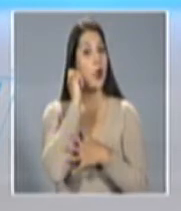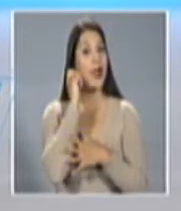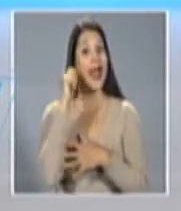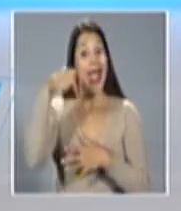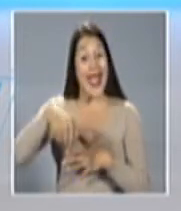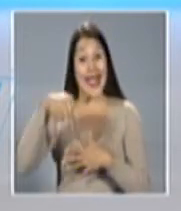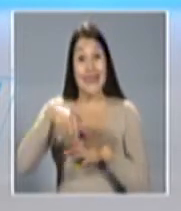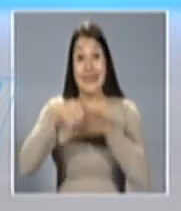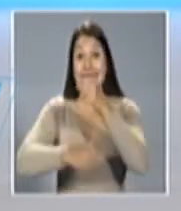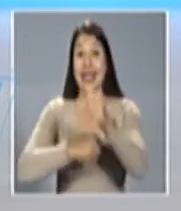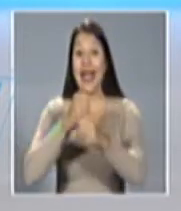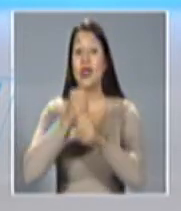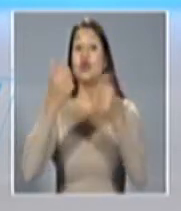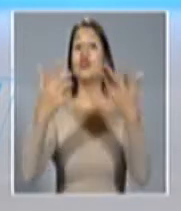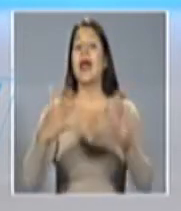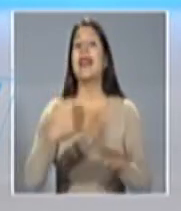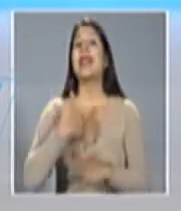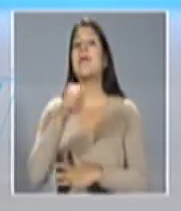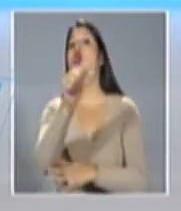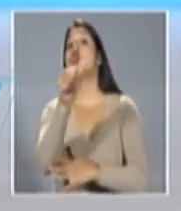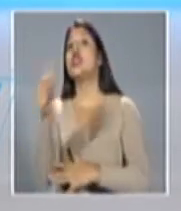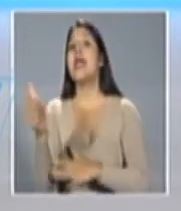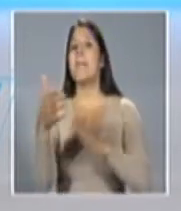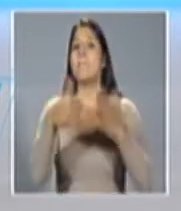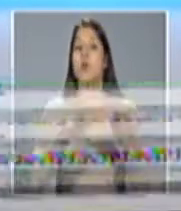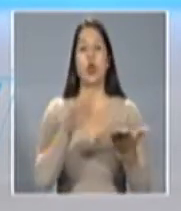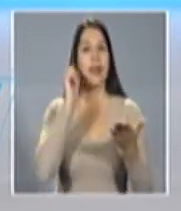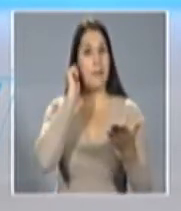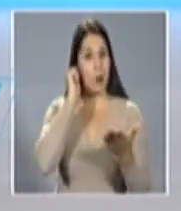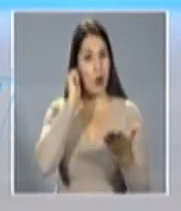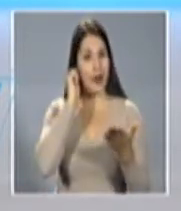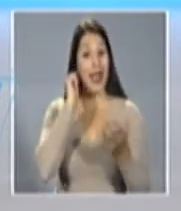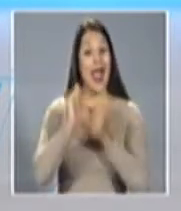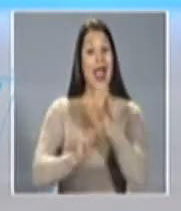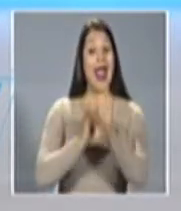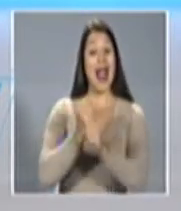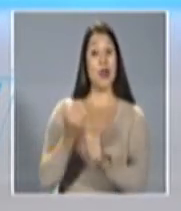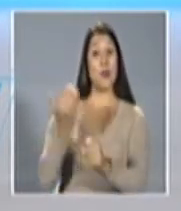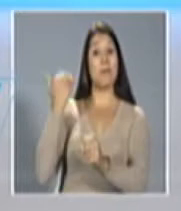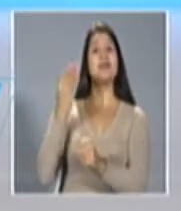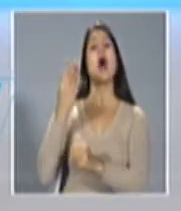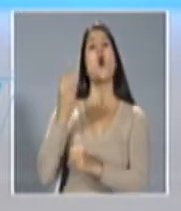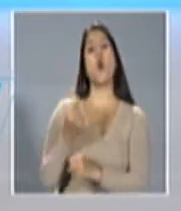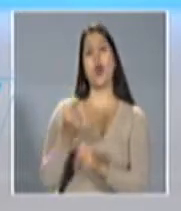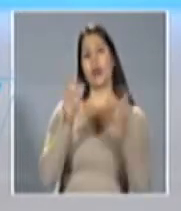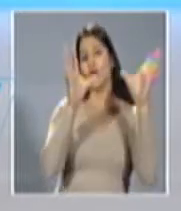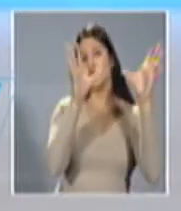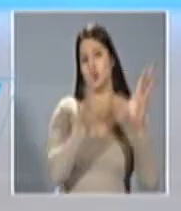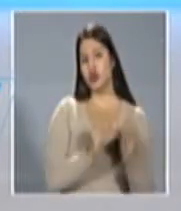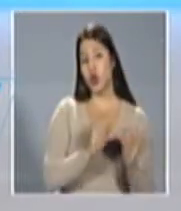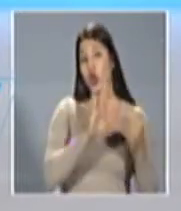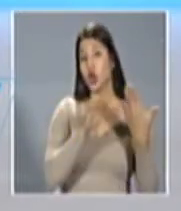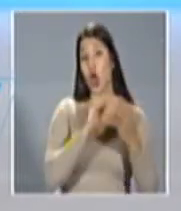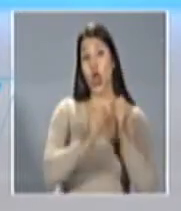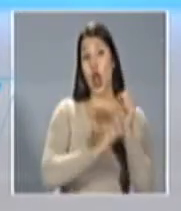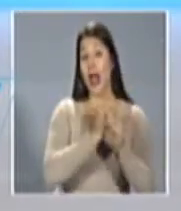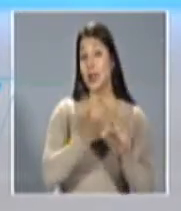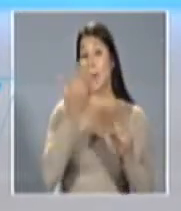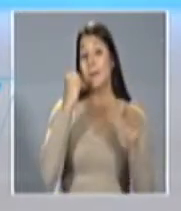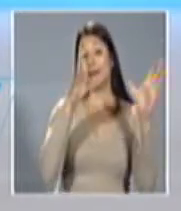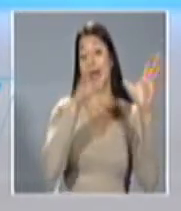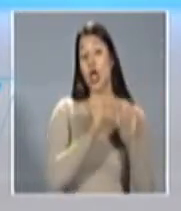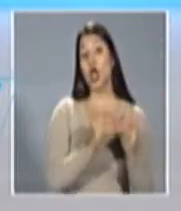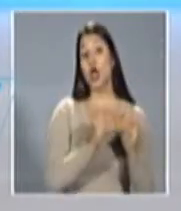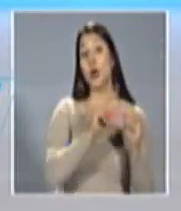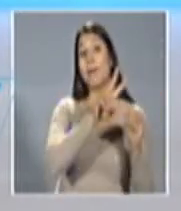10 femicidios en Costa Rica, el año pasado hubo en total 26. Ahora, la tendencia, vuelvo a insistir, es que los femicidios se incrementan a mitad